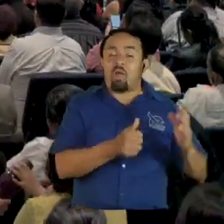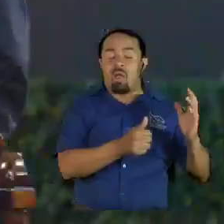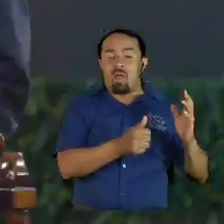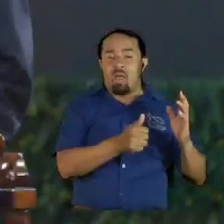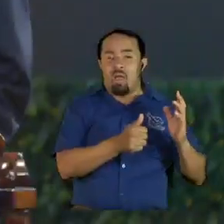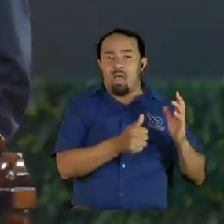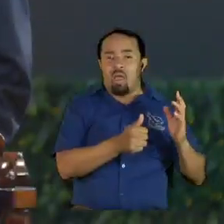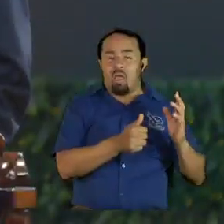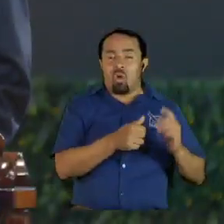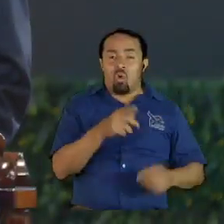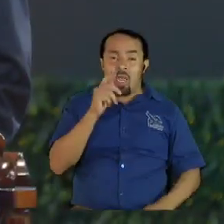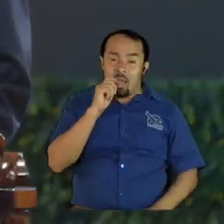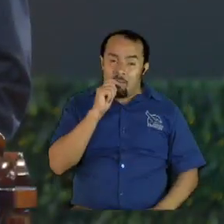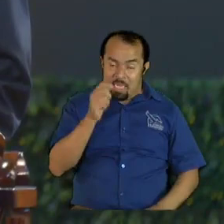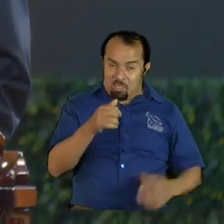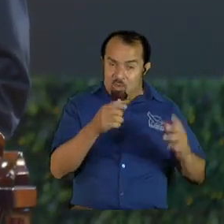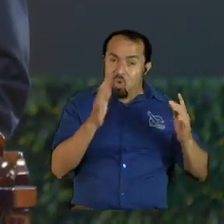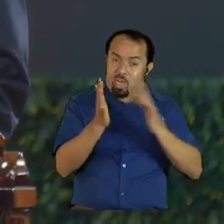tuvo ese pensamiento,